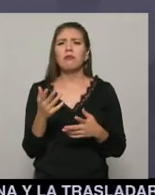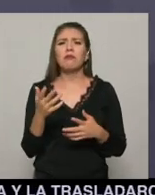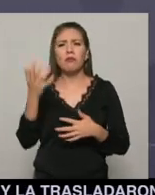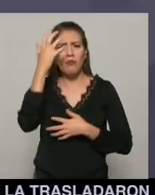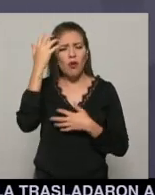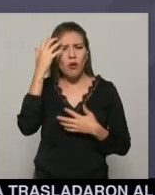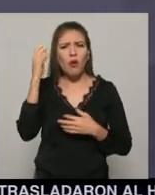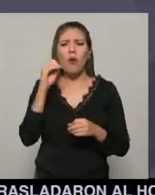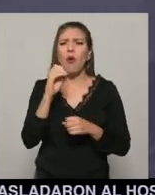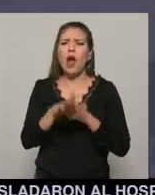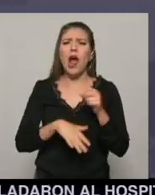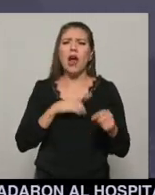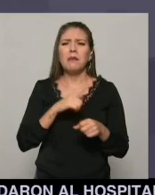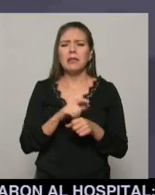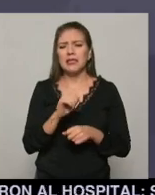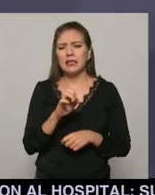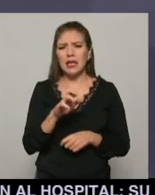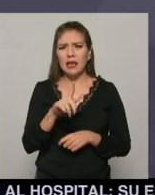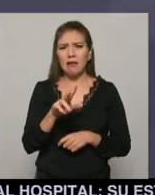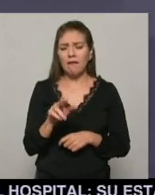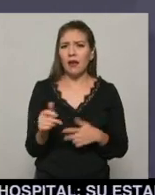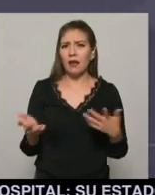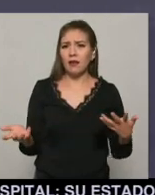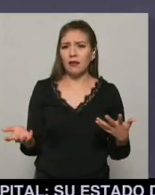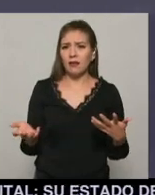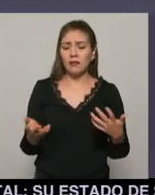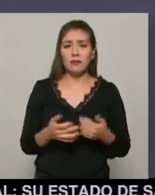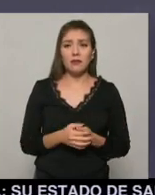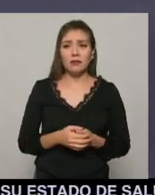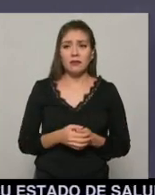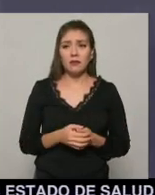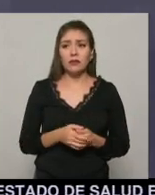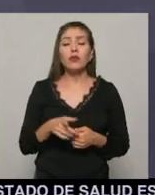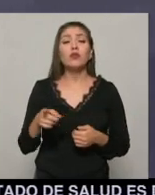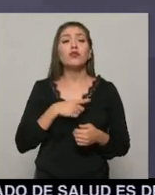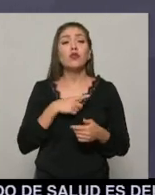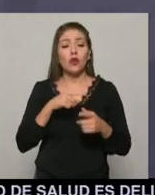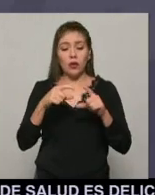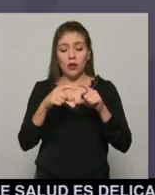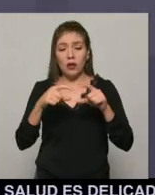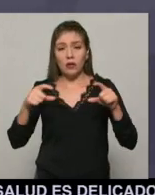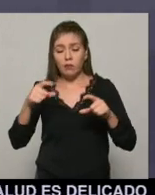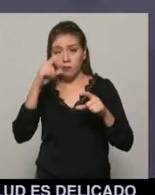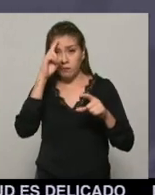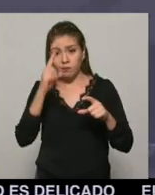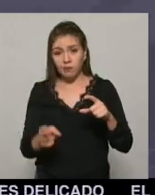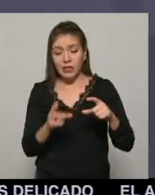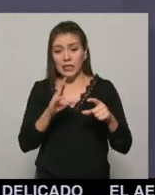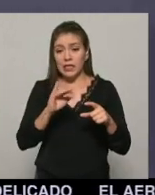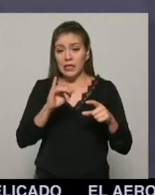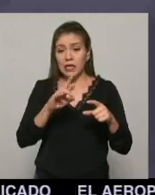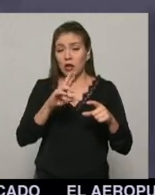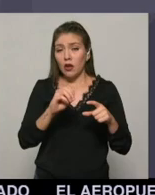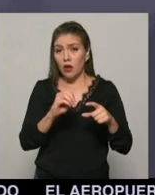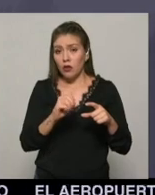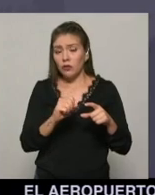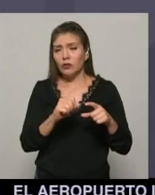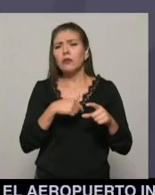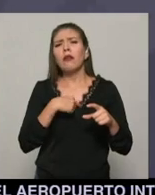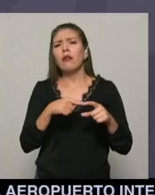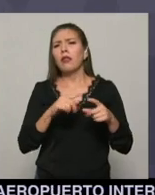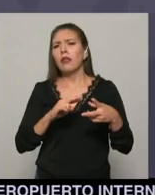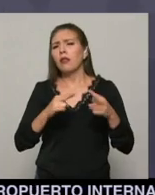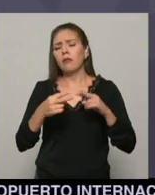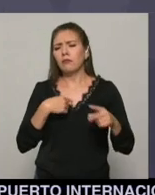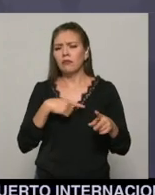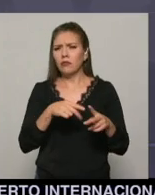entonces, como la Ley General de Vida Silvestre solamente prohíbe con el nombre circos, entonces yo le puedo dar la vuelta fácilmente, ¿no?